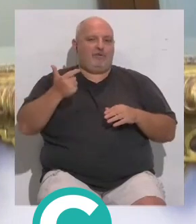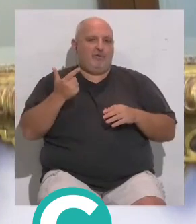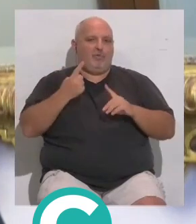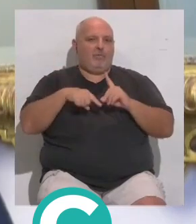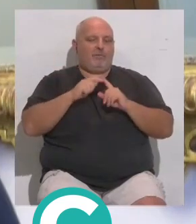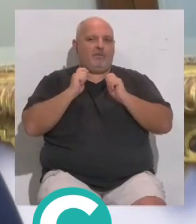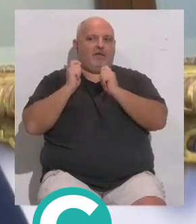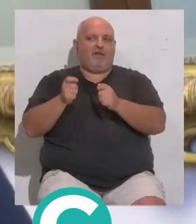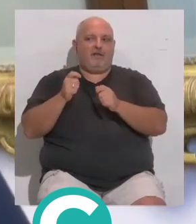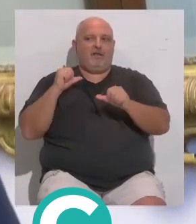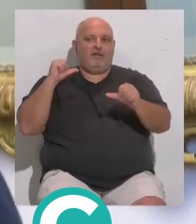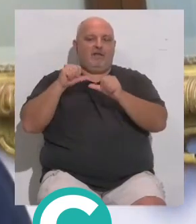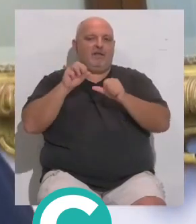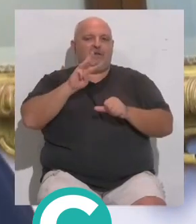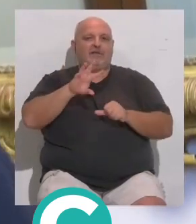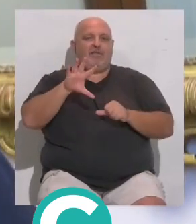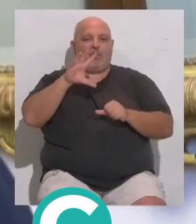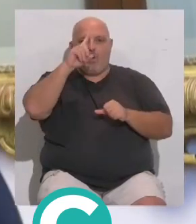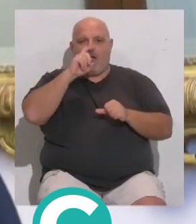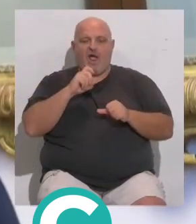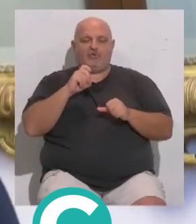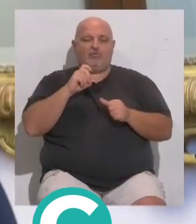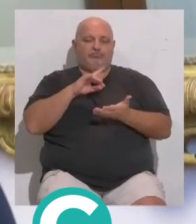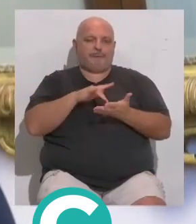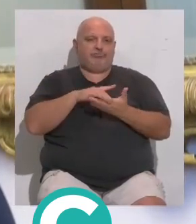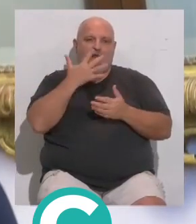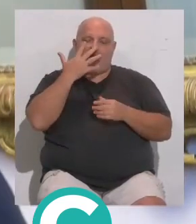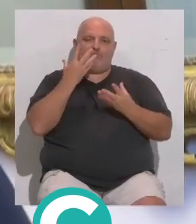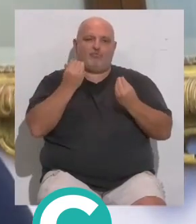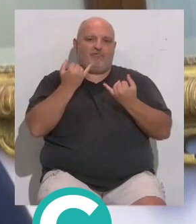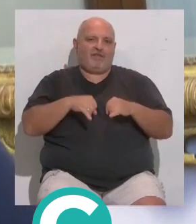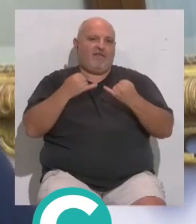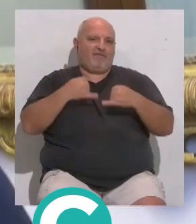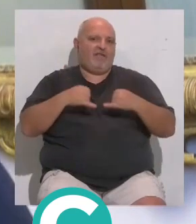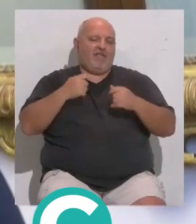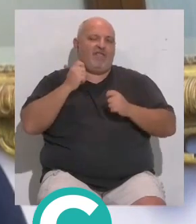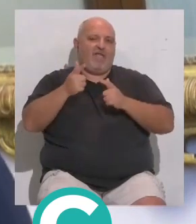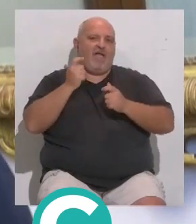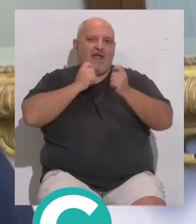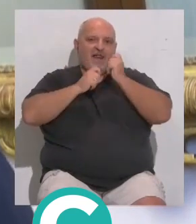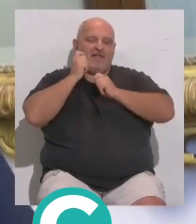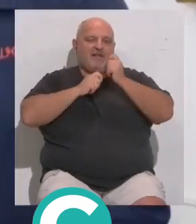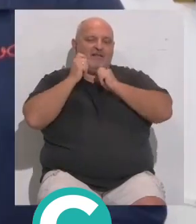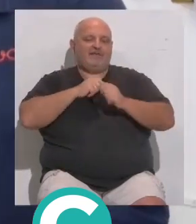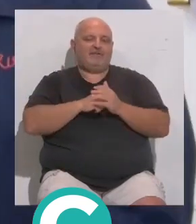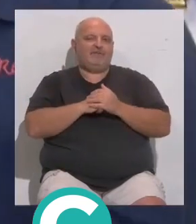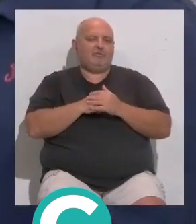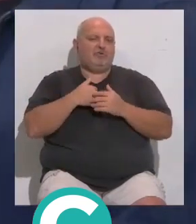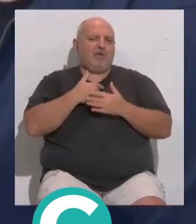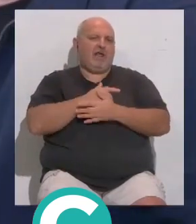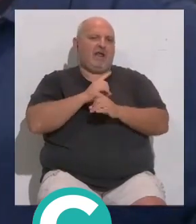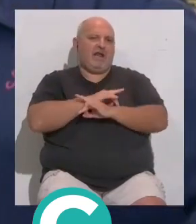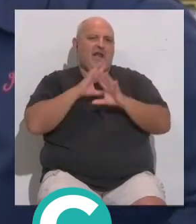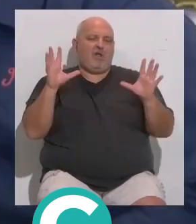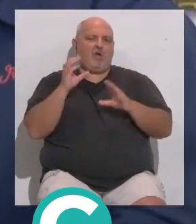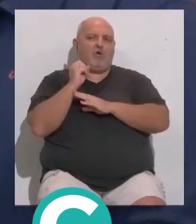devolverle a una persona que durante 35 años le ha dado tanto a la fiesta y le ha dado tanto a la ciudad, de devolverle ese cariño, ¿no?, a la vez de toda la ciudad, ¿no? Convencido de que va